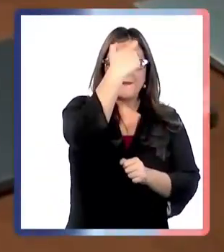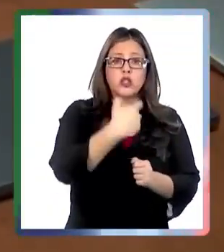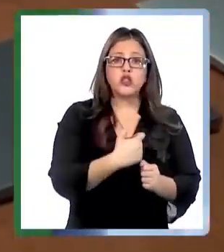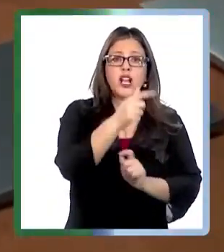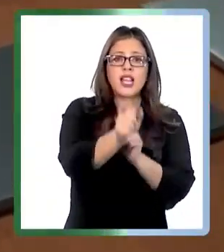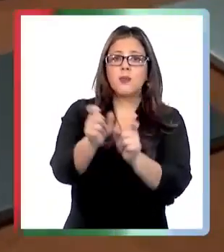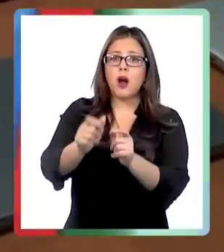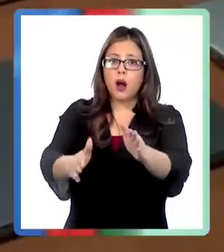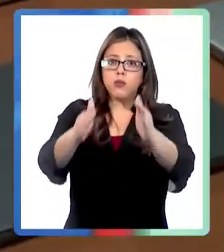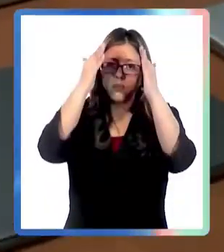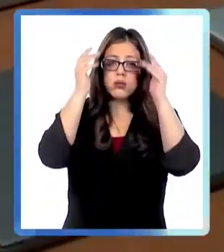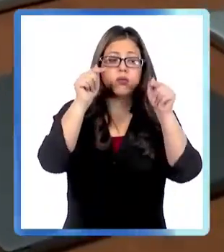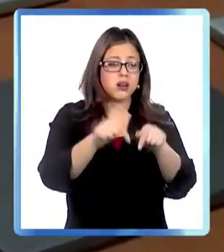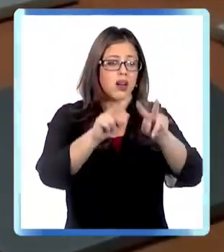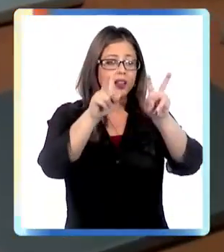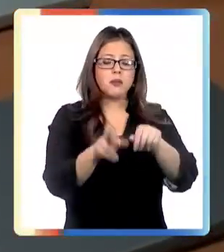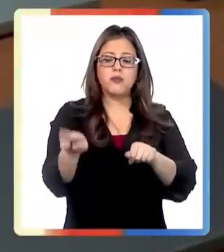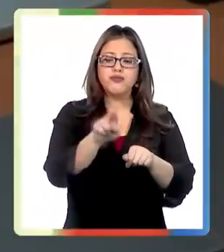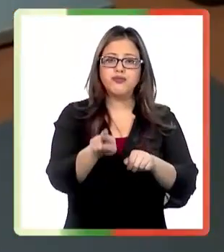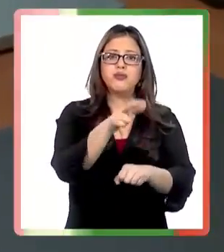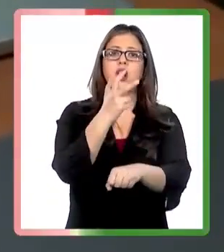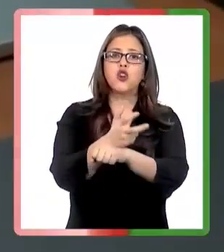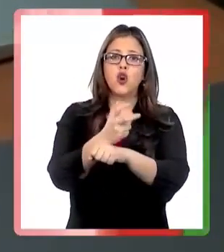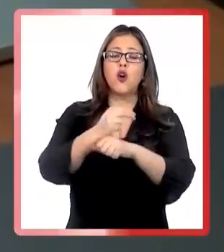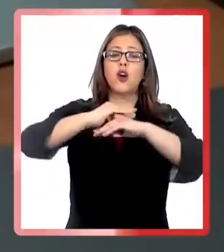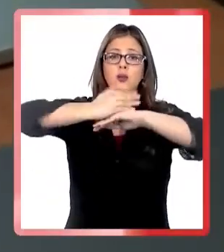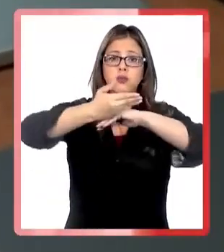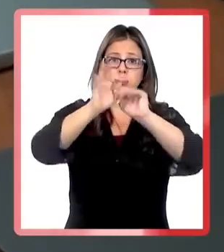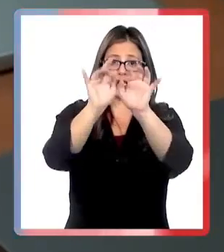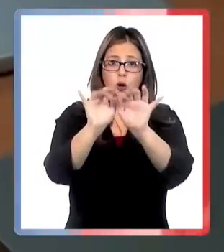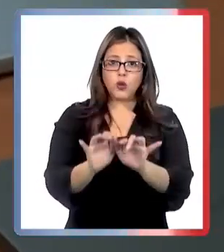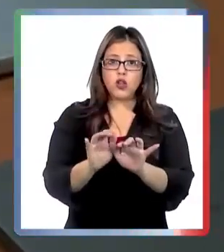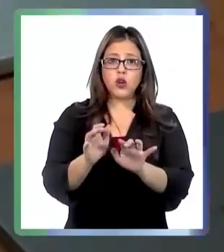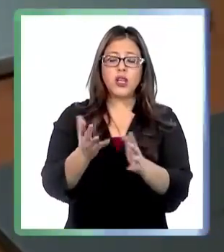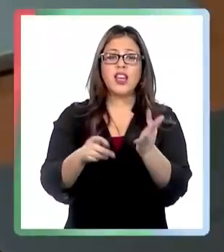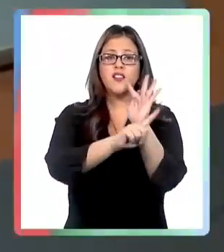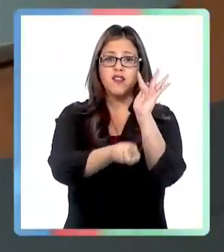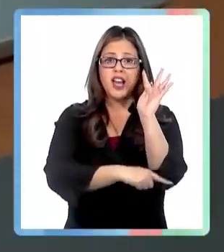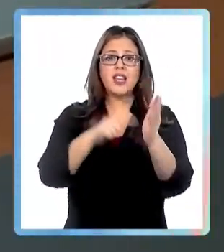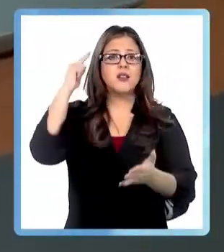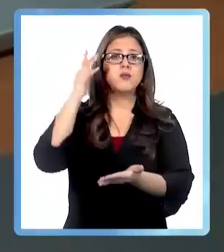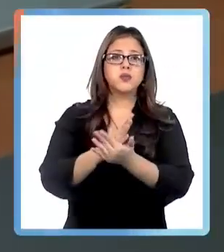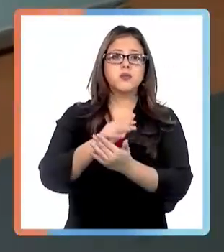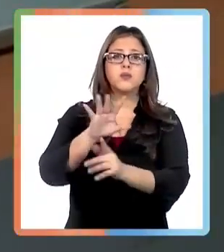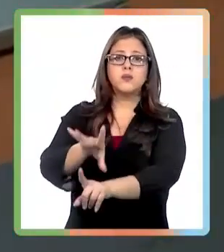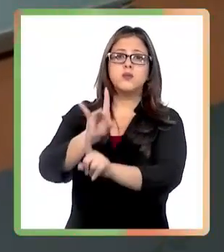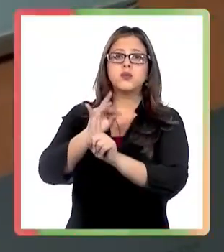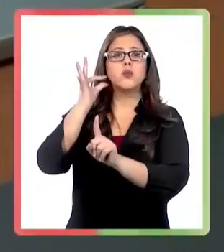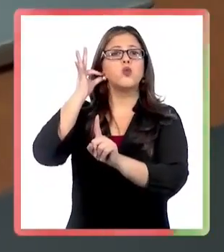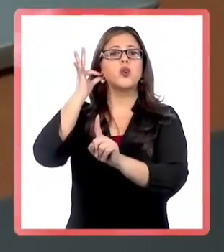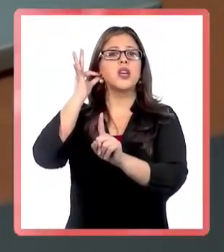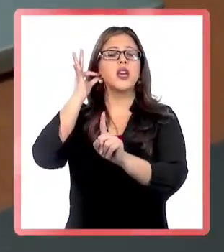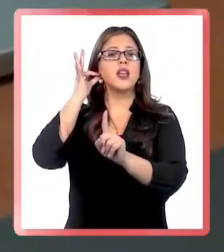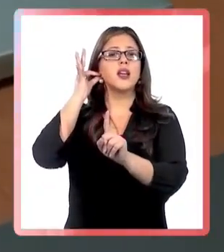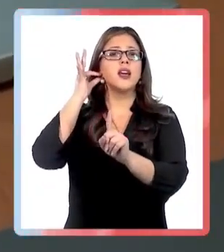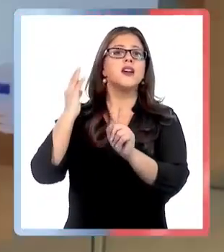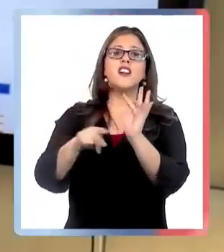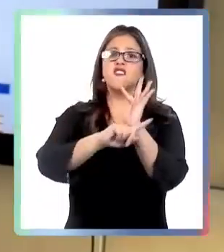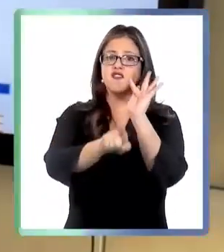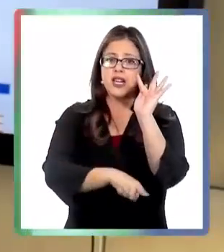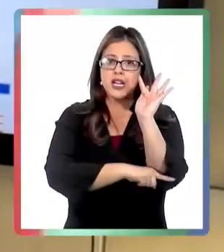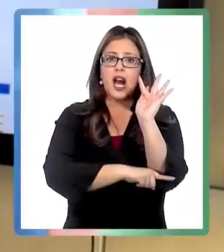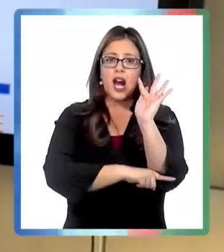increíble seguidilla de robos de computadores, el Ministerio Público decidió designar a una fiscal con dedicación exclusiva. Si